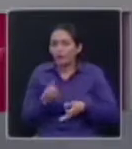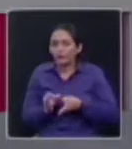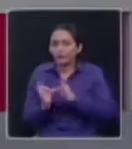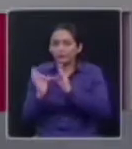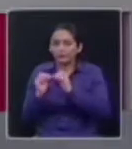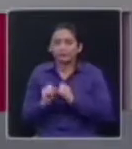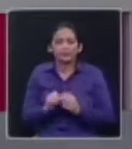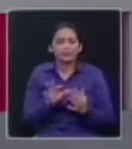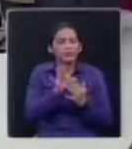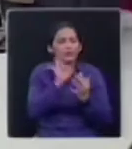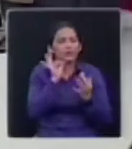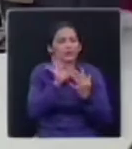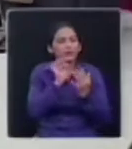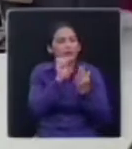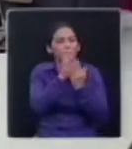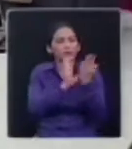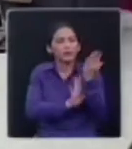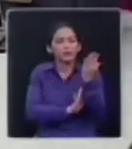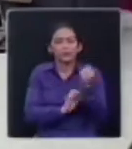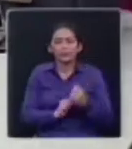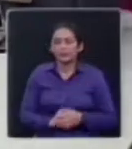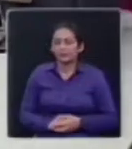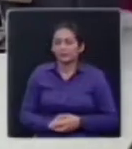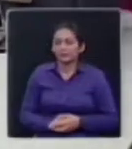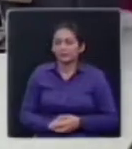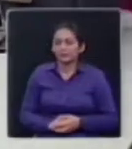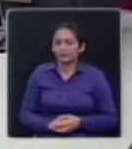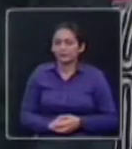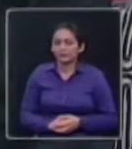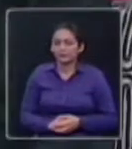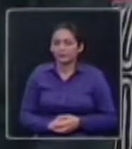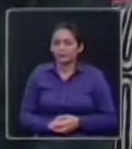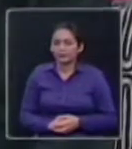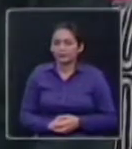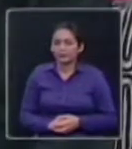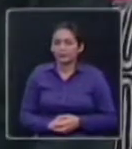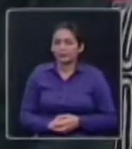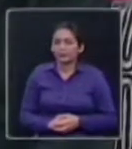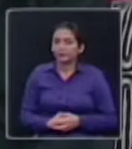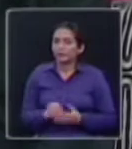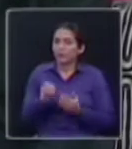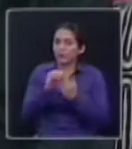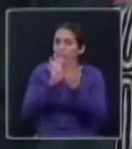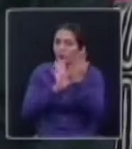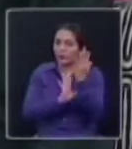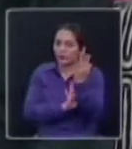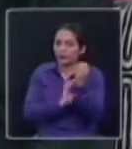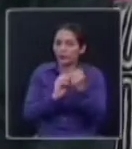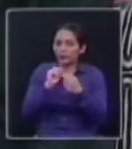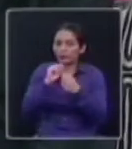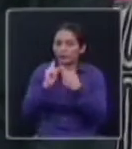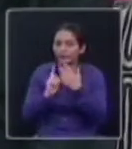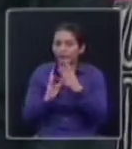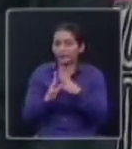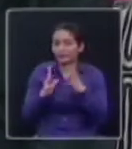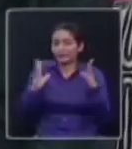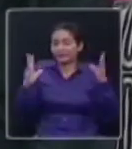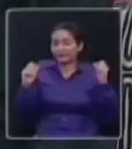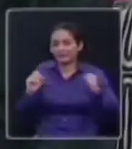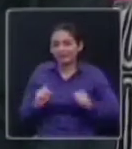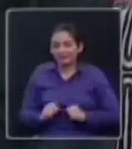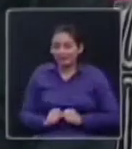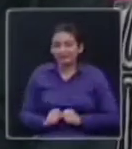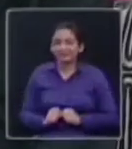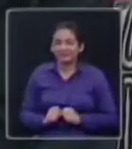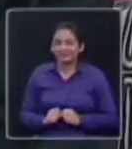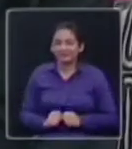de proyectos son? Proyectos todo. La vida es un programa de proyectos. Okay. Solo que no lo proyectizamos y así nos